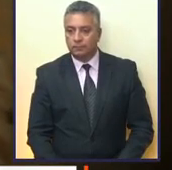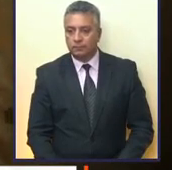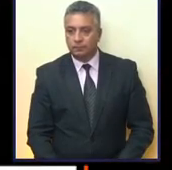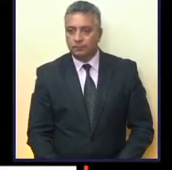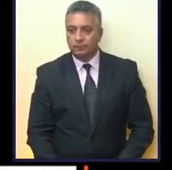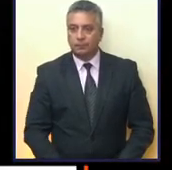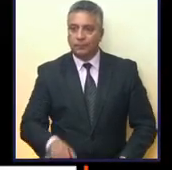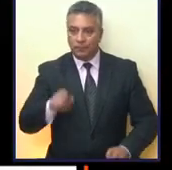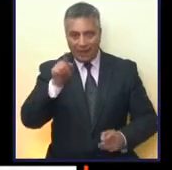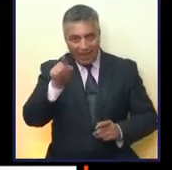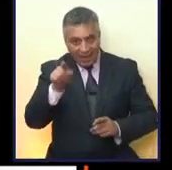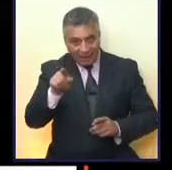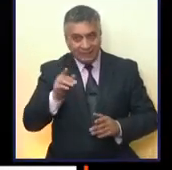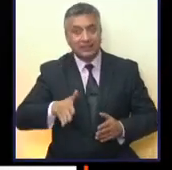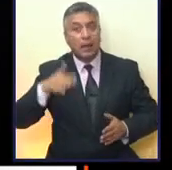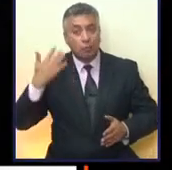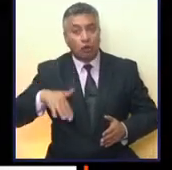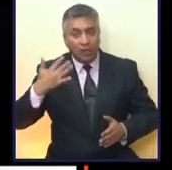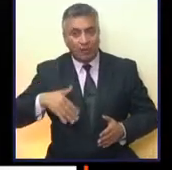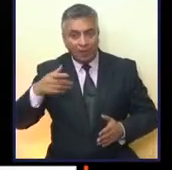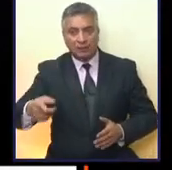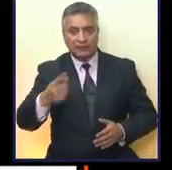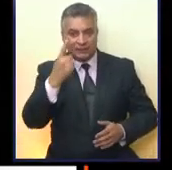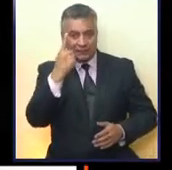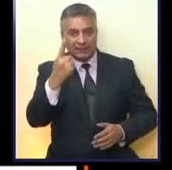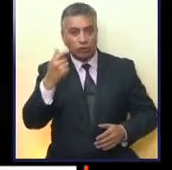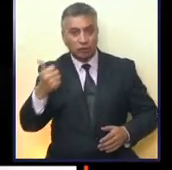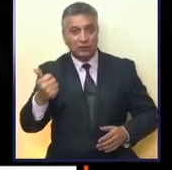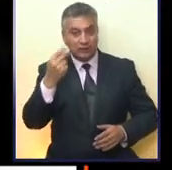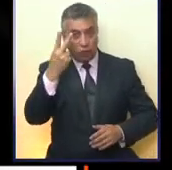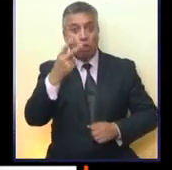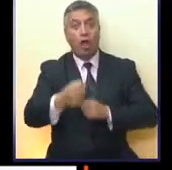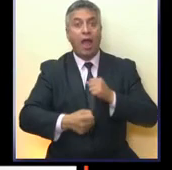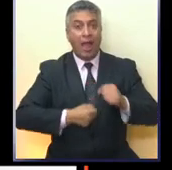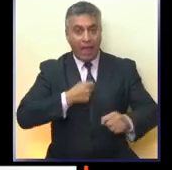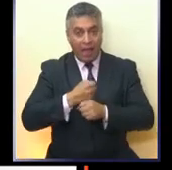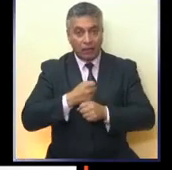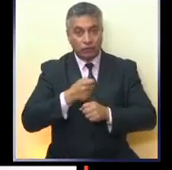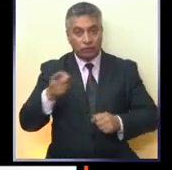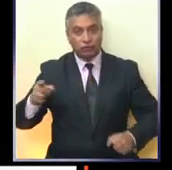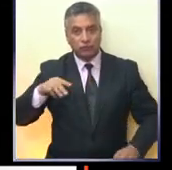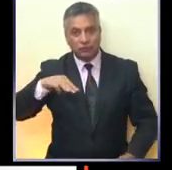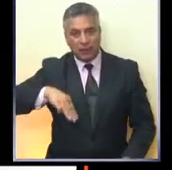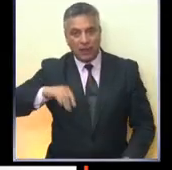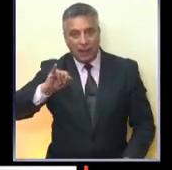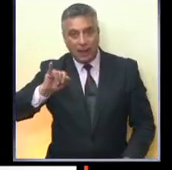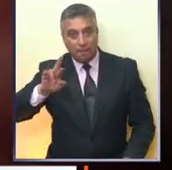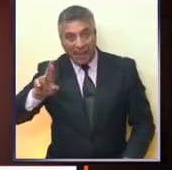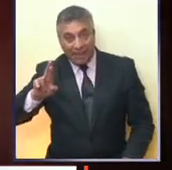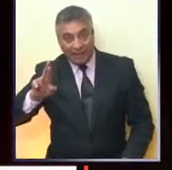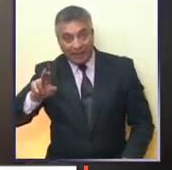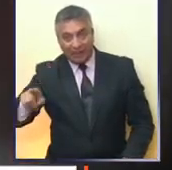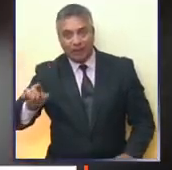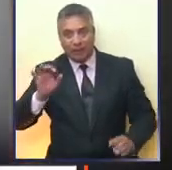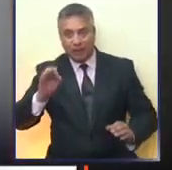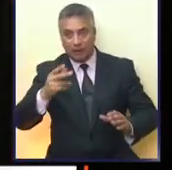Esa relevancia hizo que 162 años después el MIR la robara en plena dictadura.